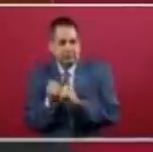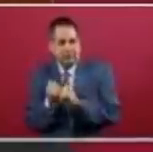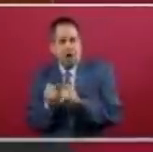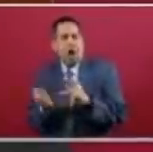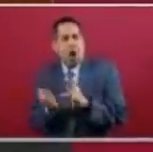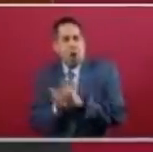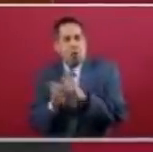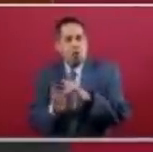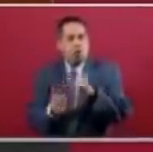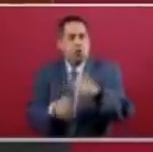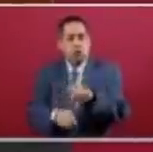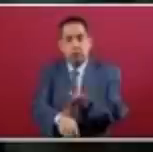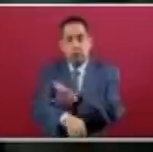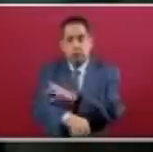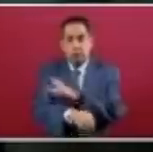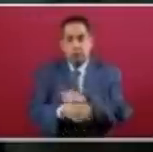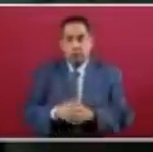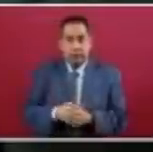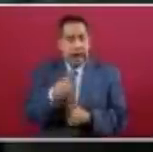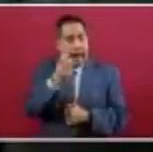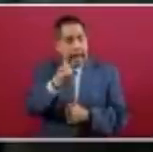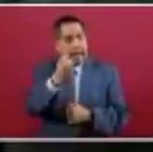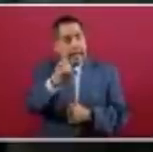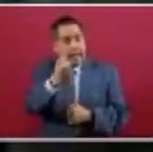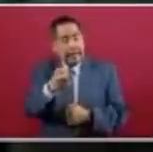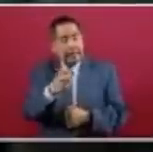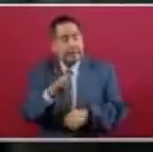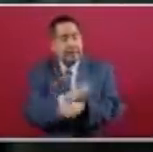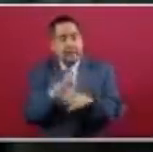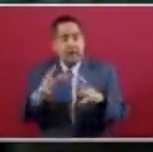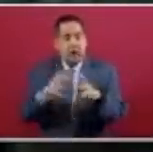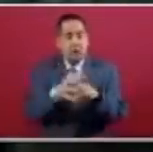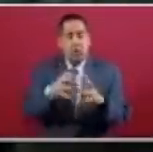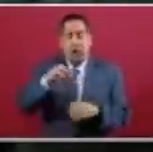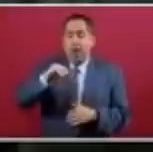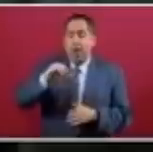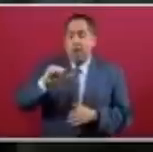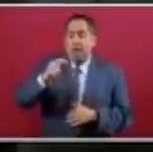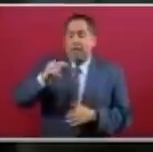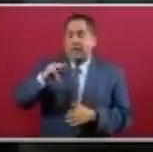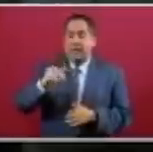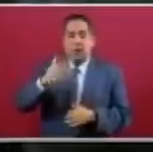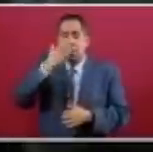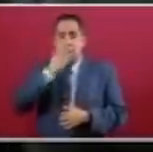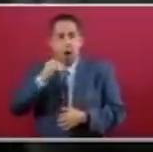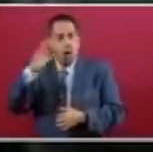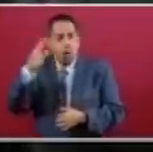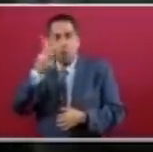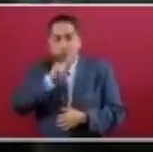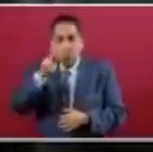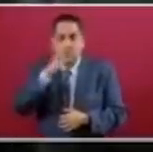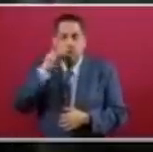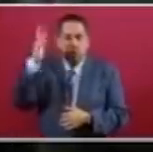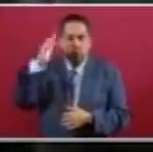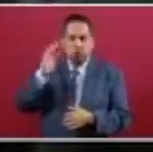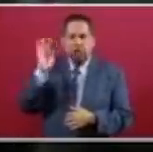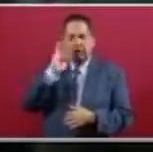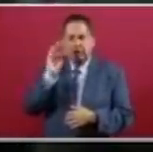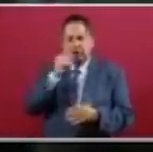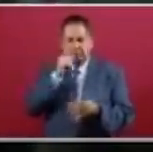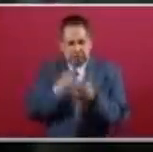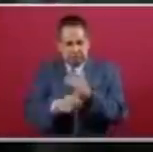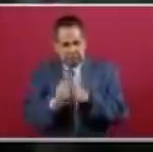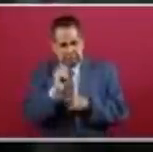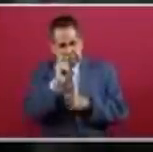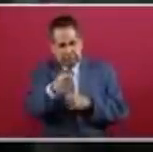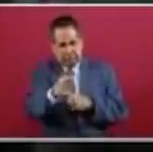las otras fuentes. Ahí es donde viene la energía magnética, que no es ni aire ni sol. Entonces, no sé si le podríamos